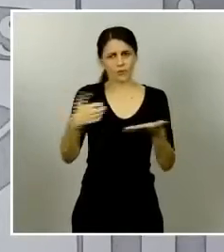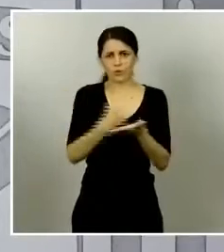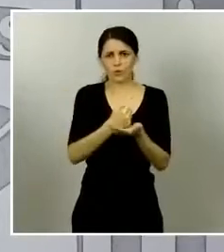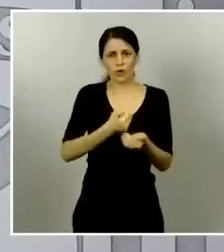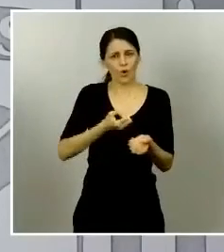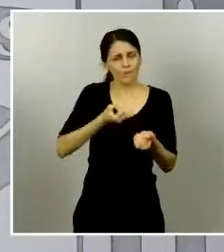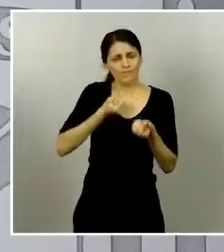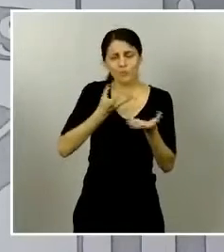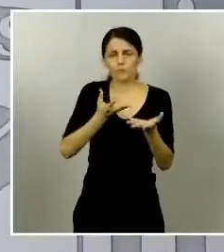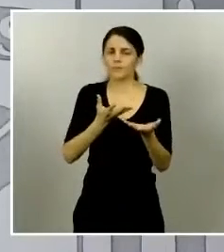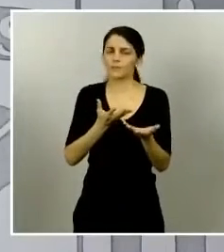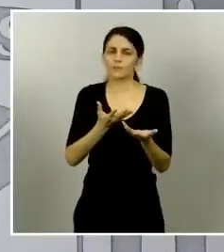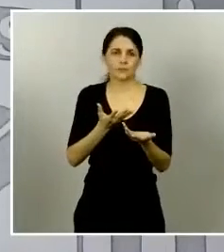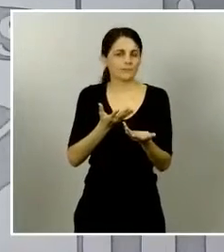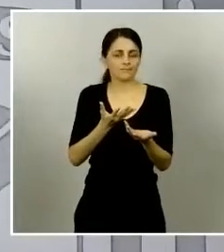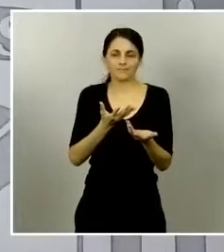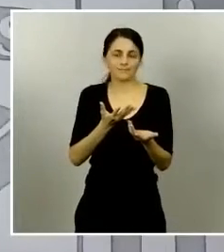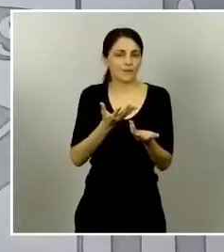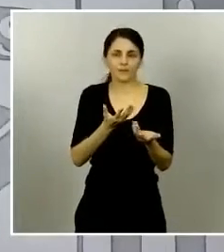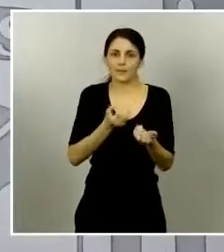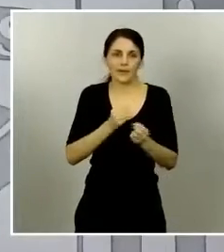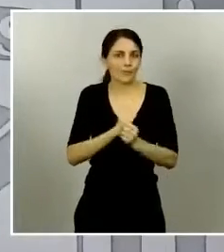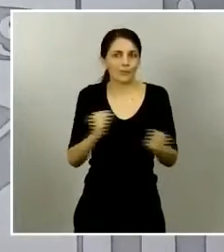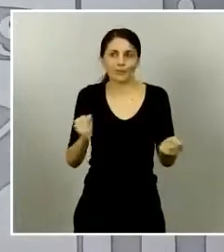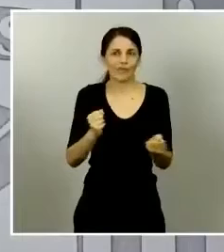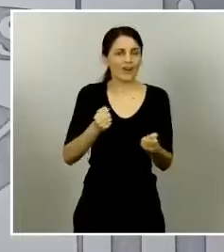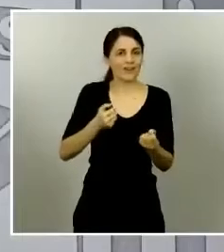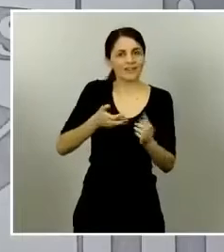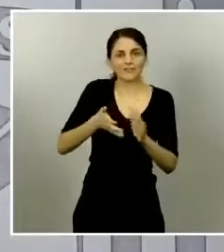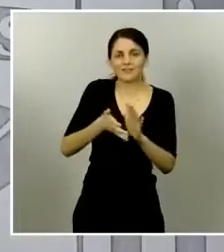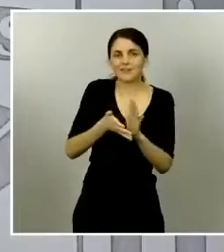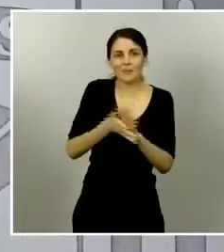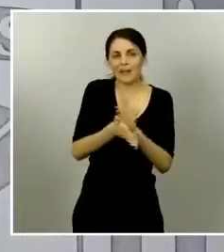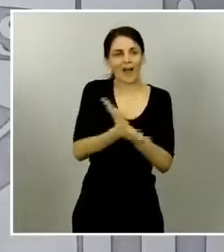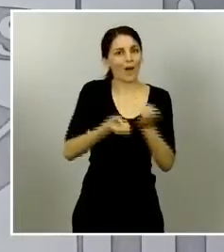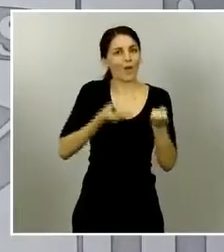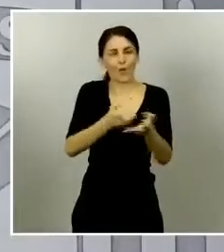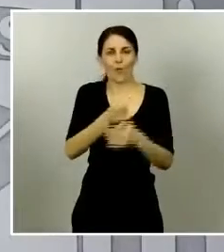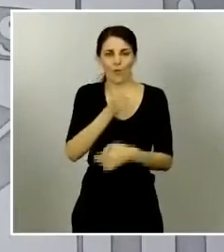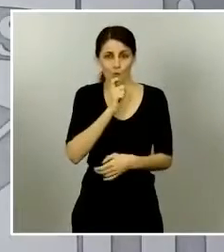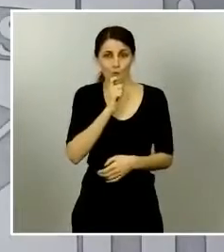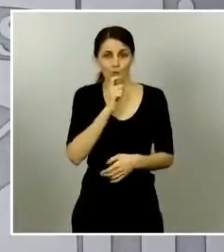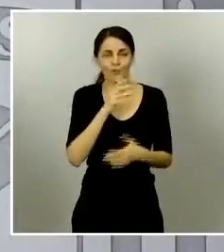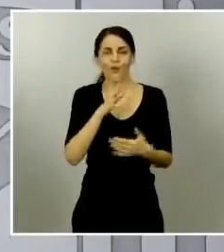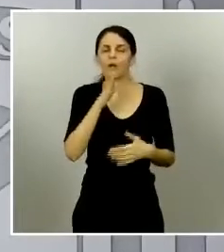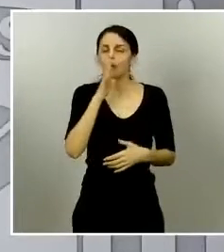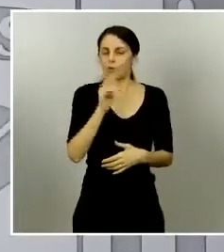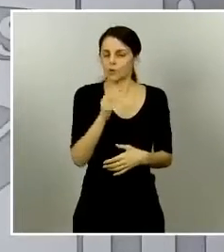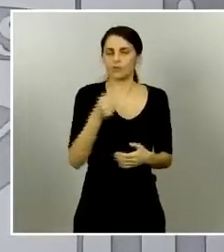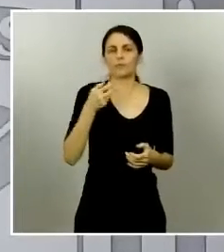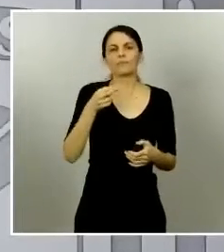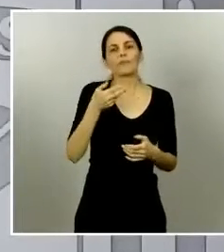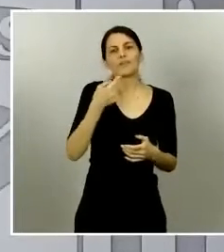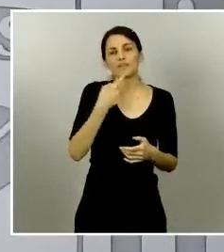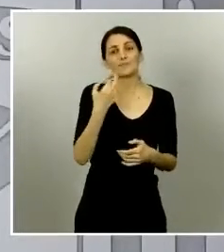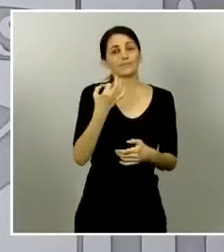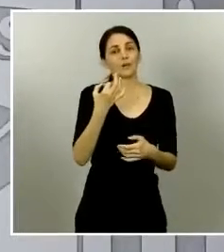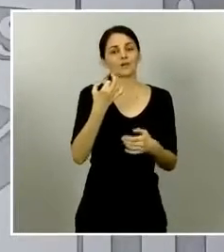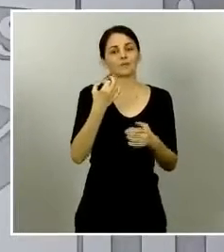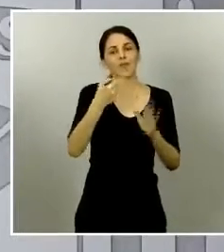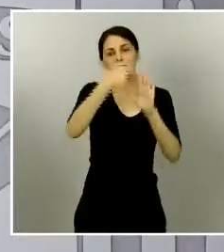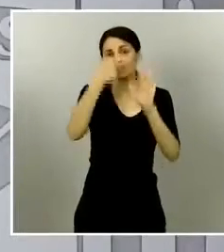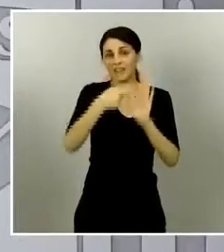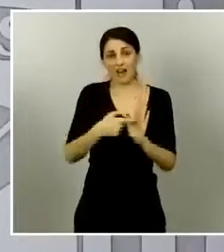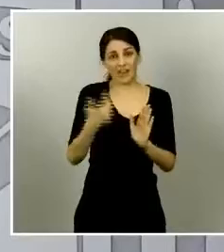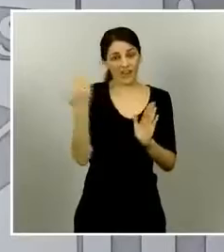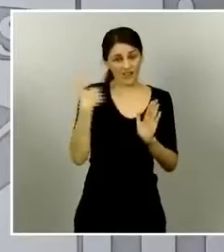el sacrificio de todo un país por la muerte de tantos compatriotas. Por eso, cuando finalice todo el proceso de